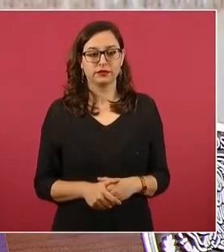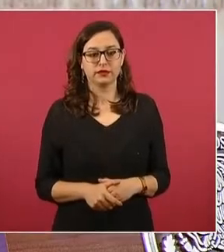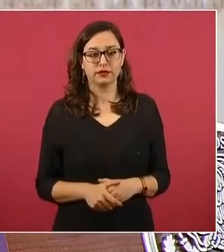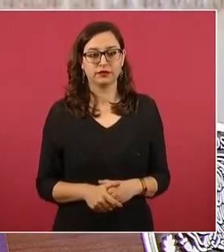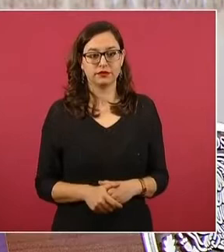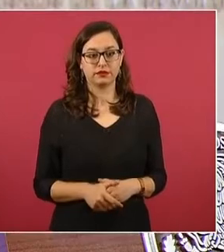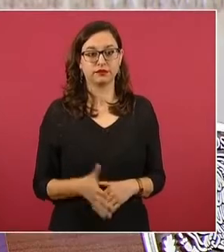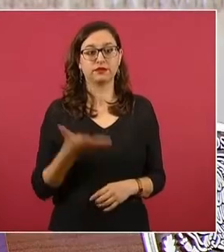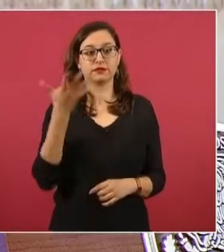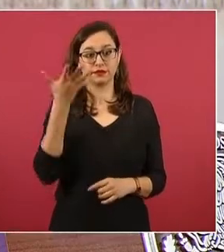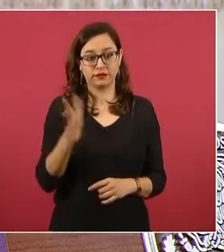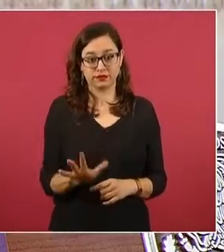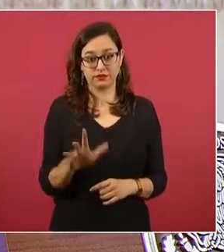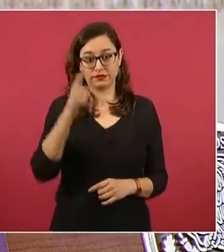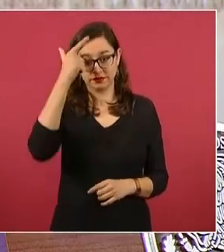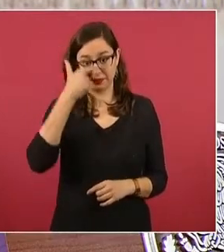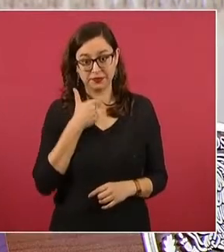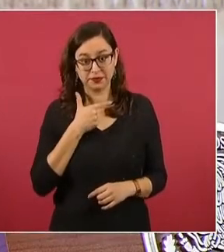Y a las 10